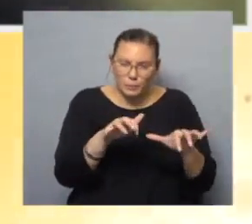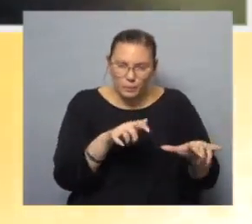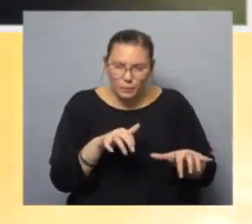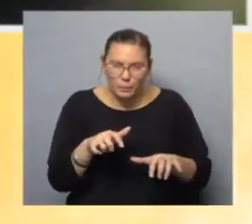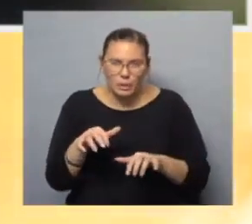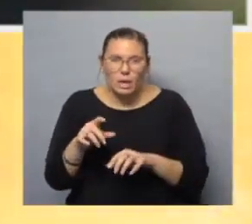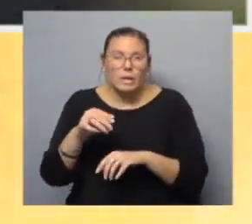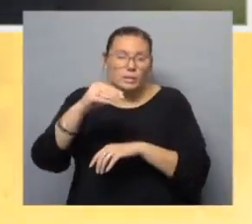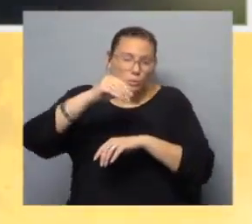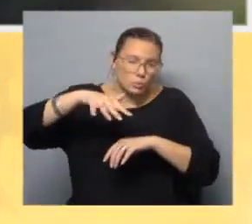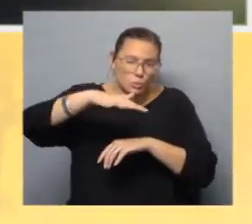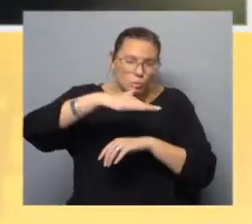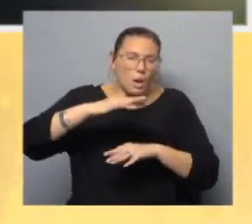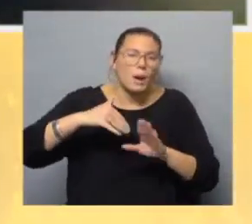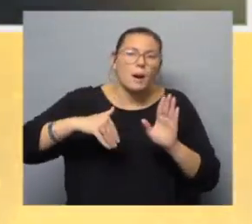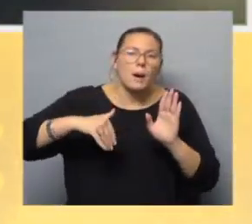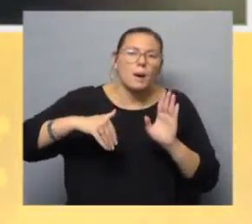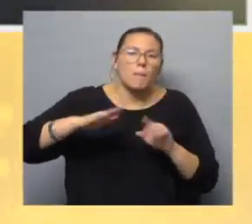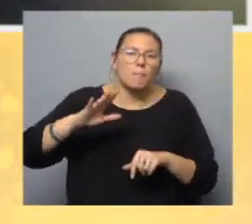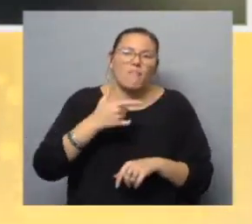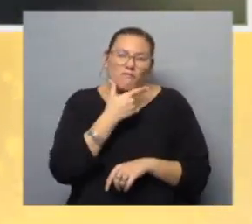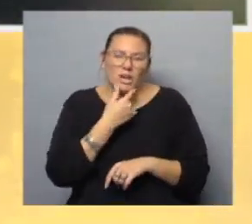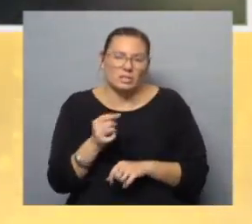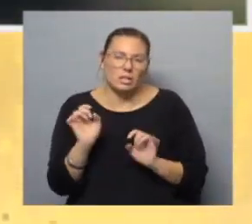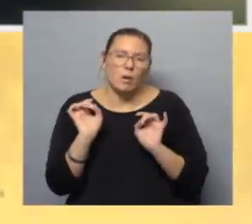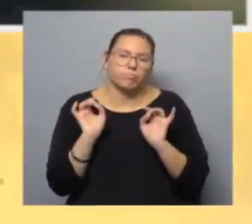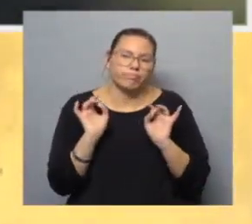nivel de superficie, es mucho más fácilmente